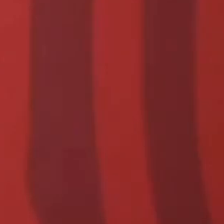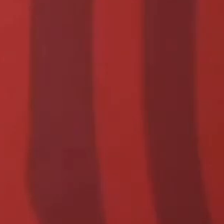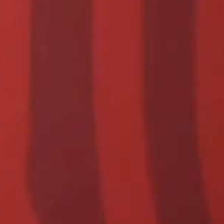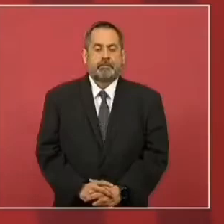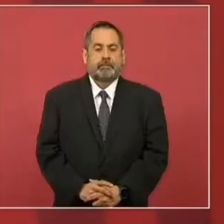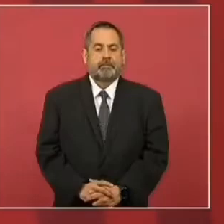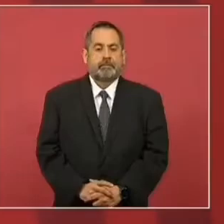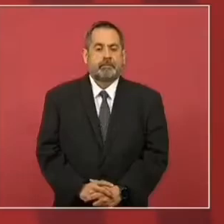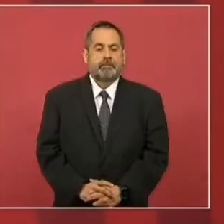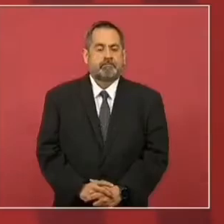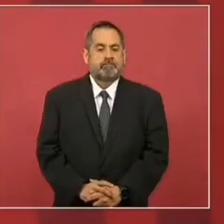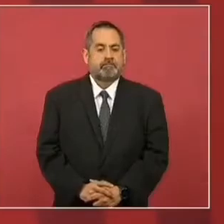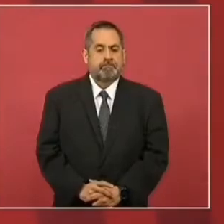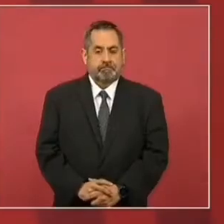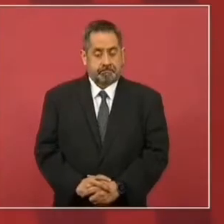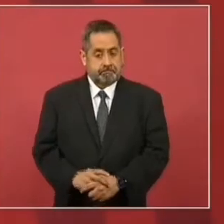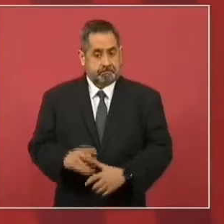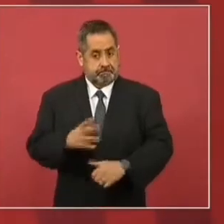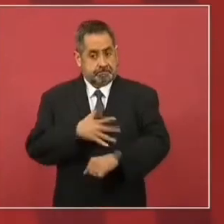Bueno, vamos a iniciar